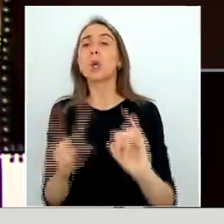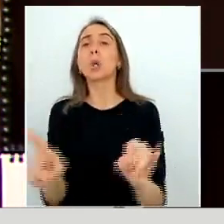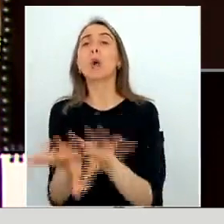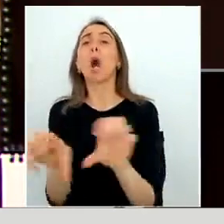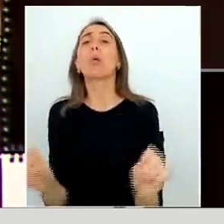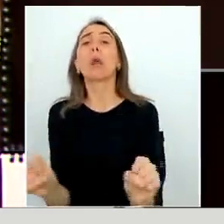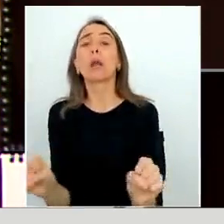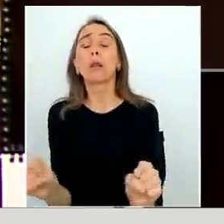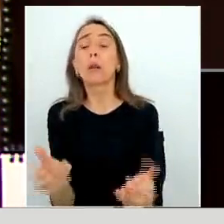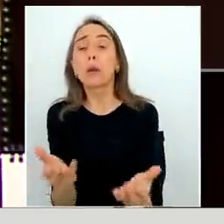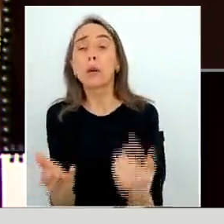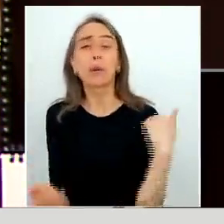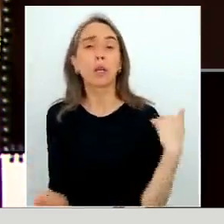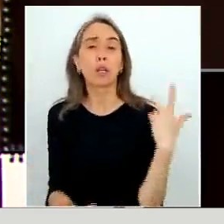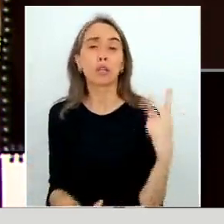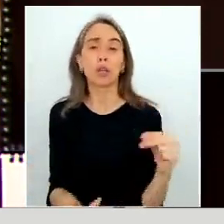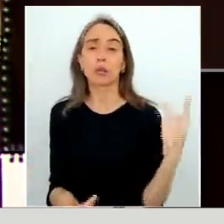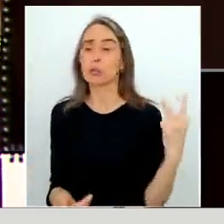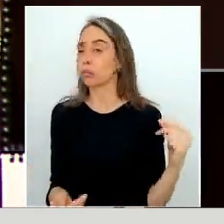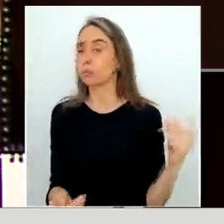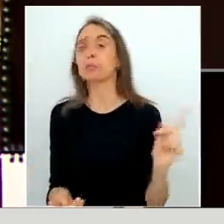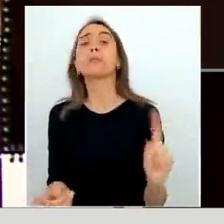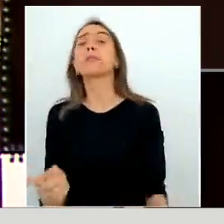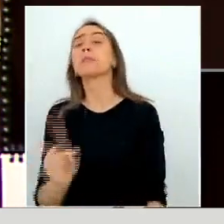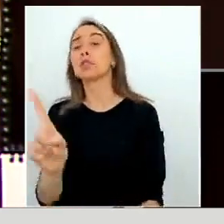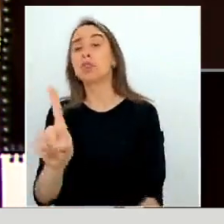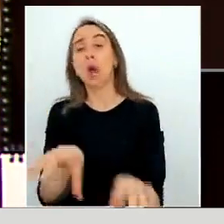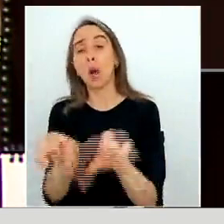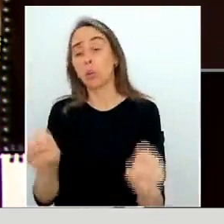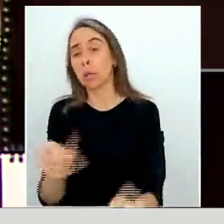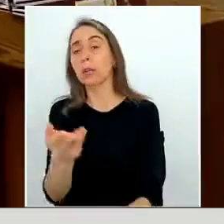no no votación no hay acuerdo en